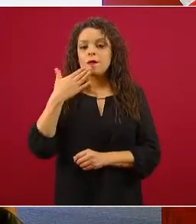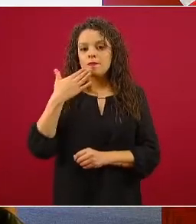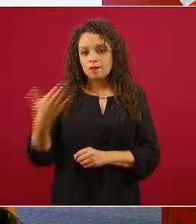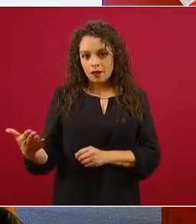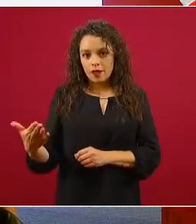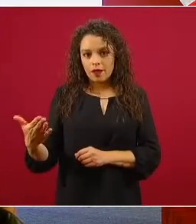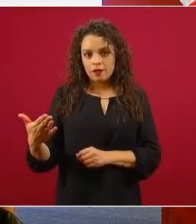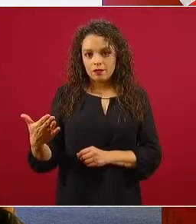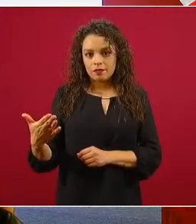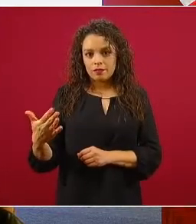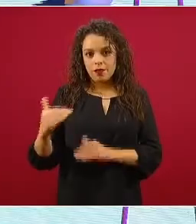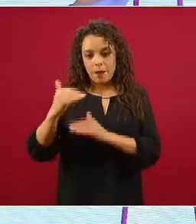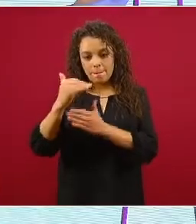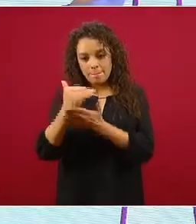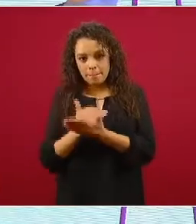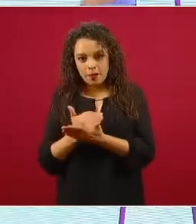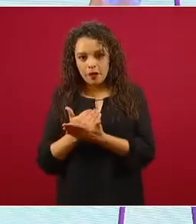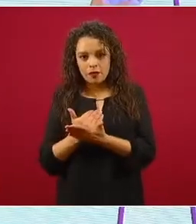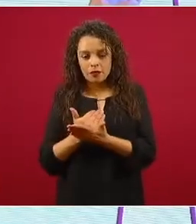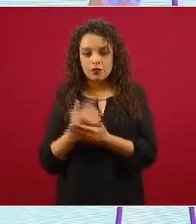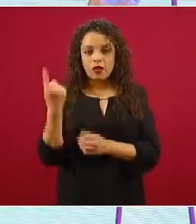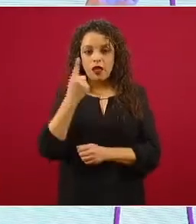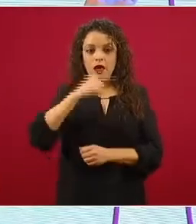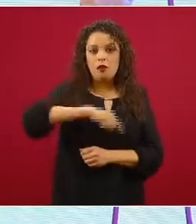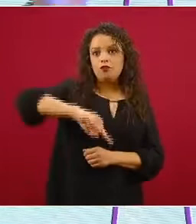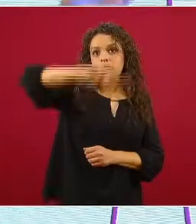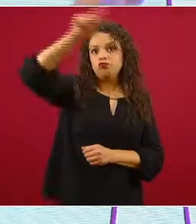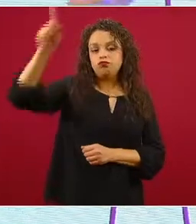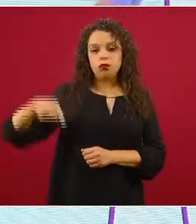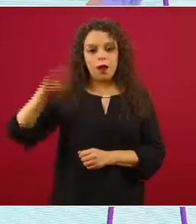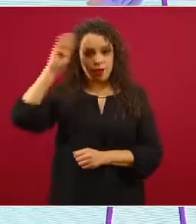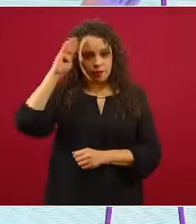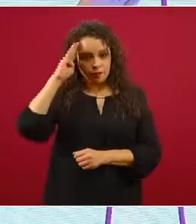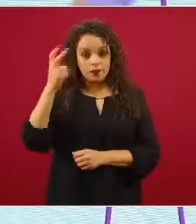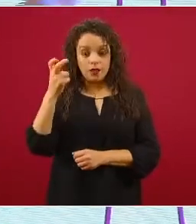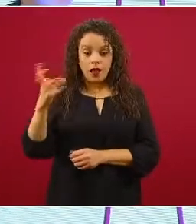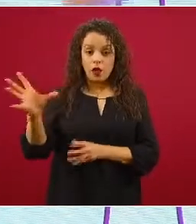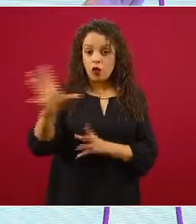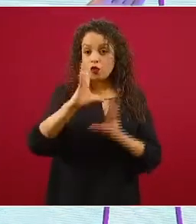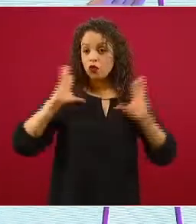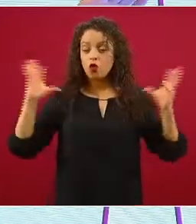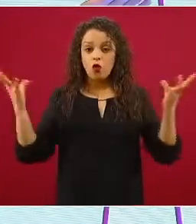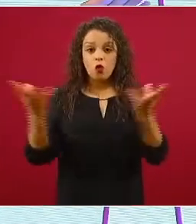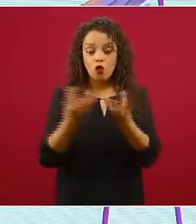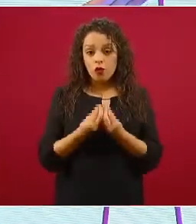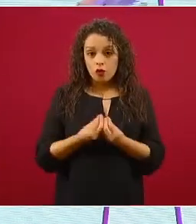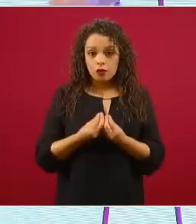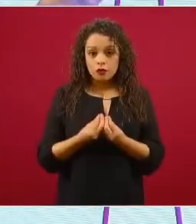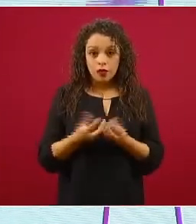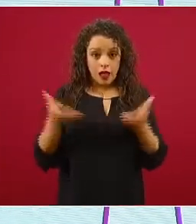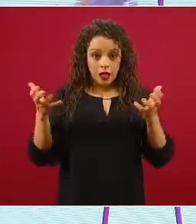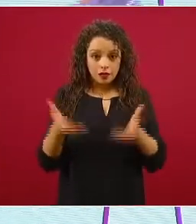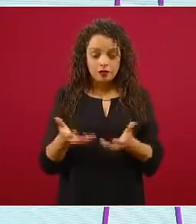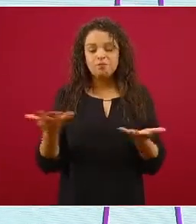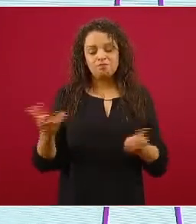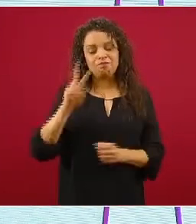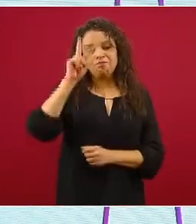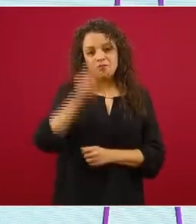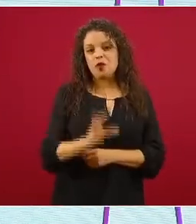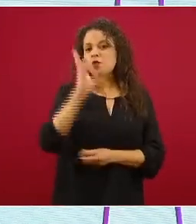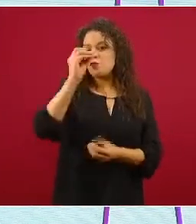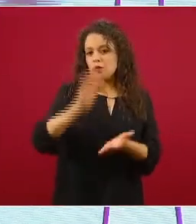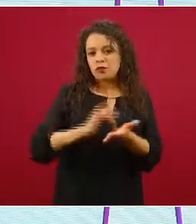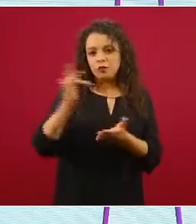esto lo estamos logrando todas y todos. Y por lo tanto agradezco a la sociedad mexicana que siga por esa